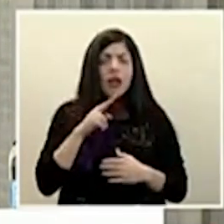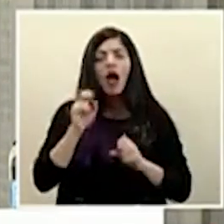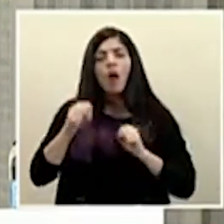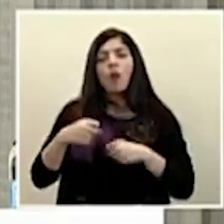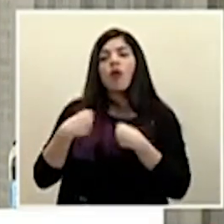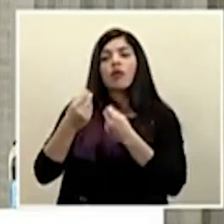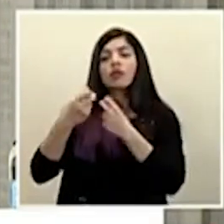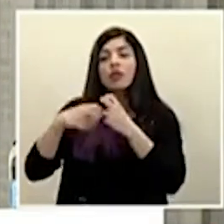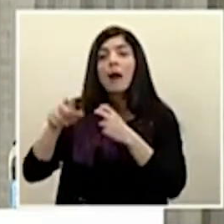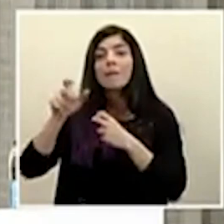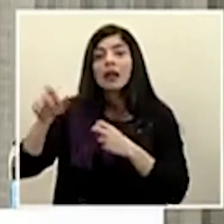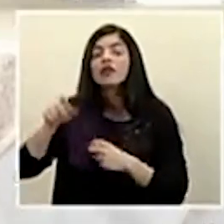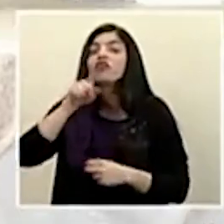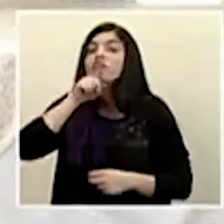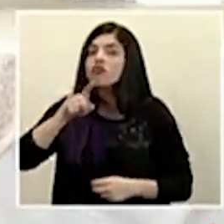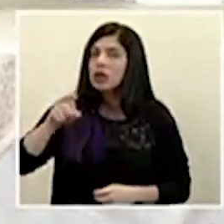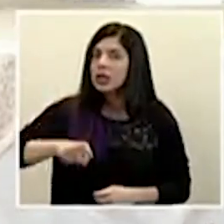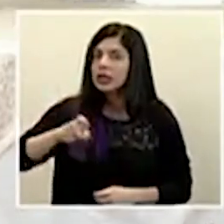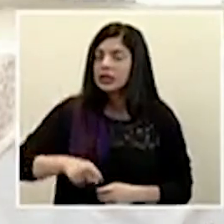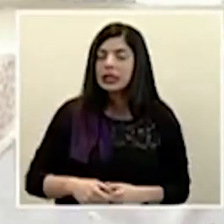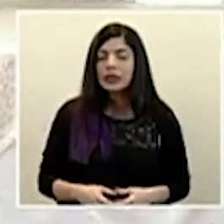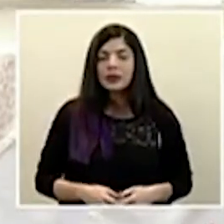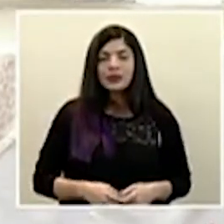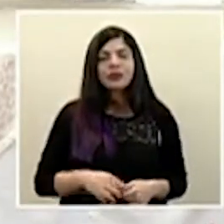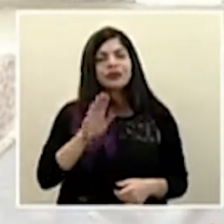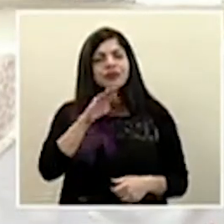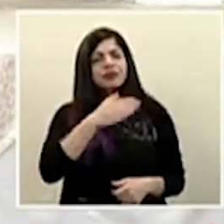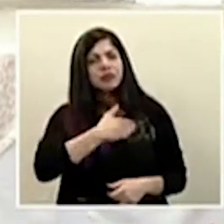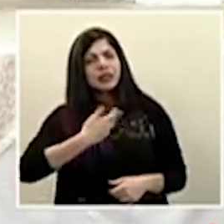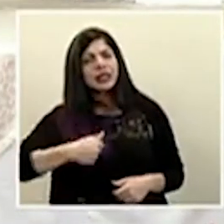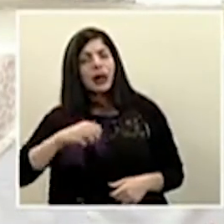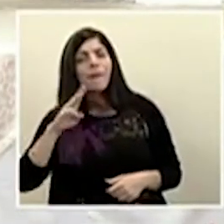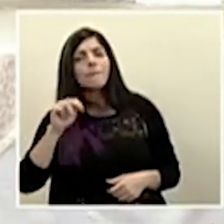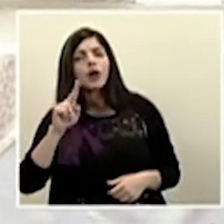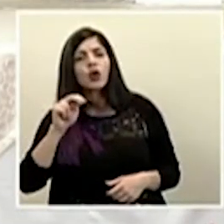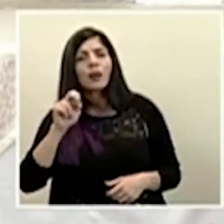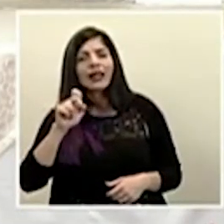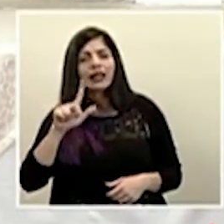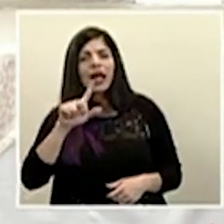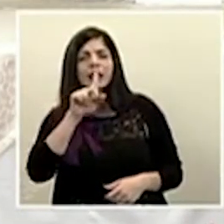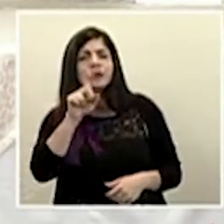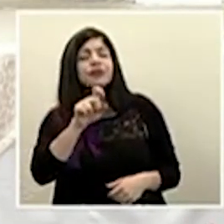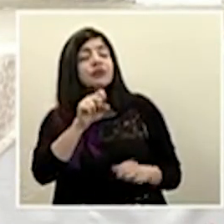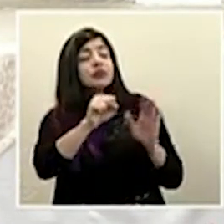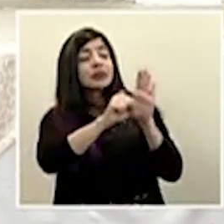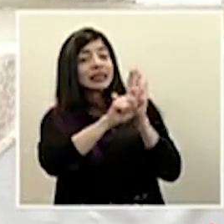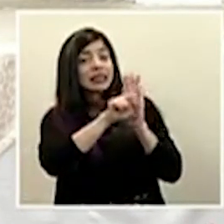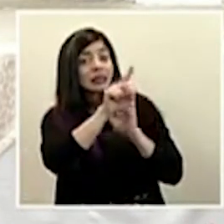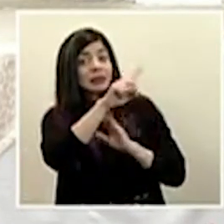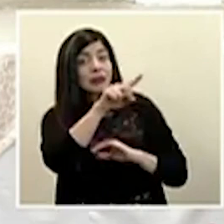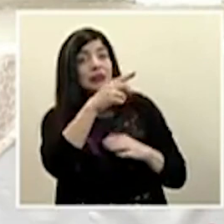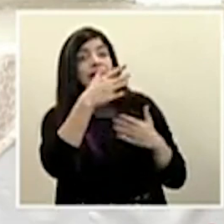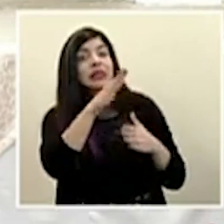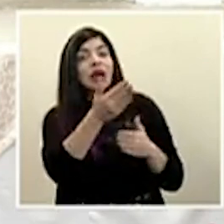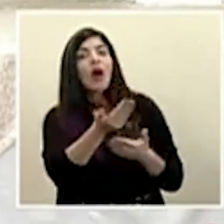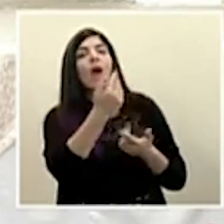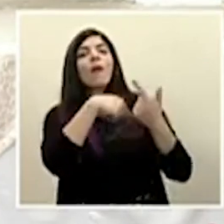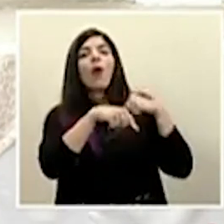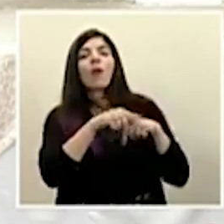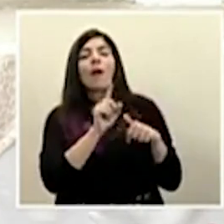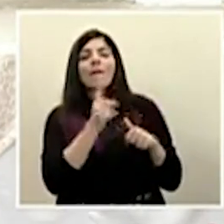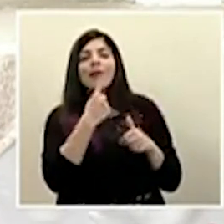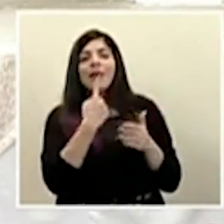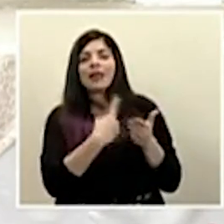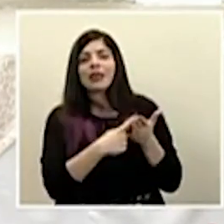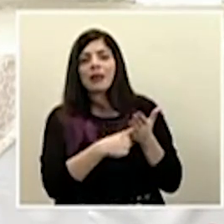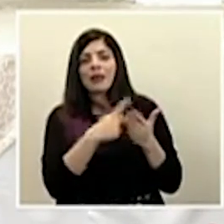a quien sí lo necesita. Presidente, monumental consulta. La Asamblea Legislativa devolvió a primer debate el proyecto